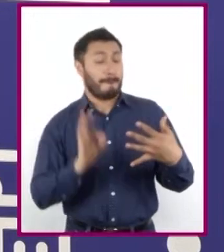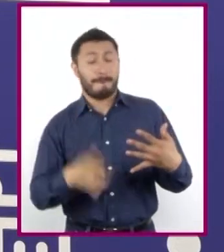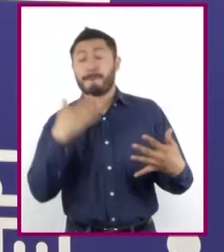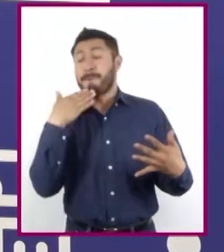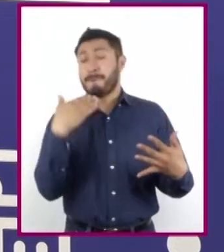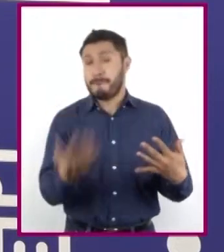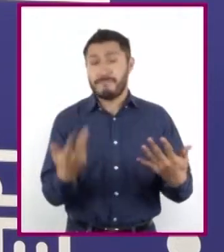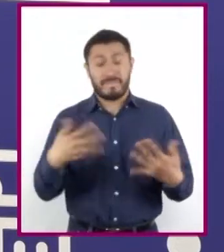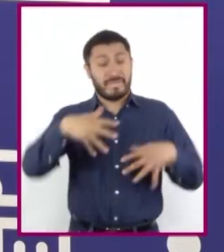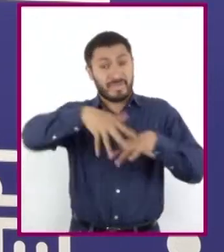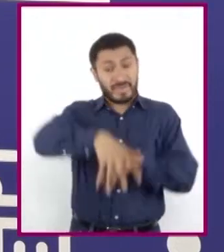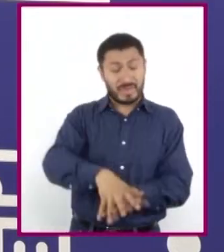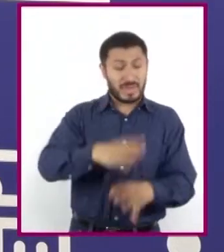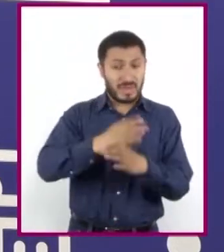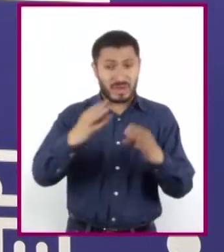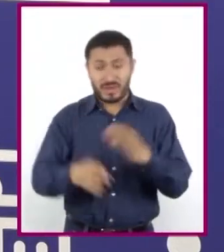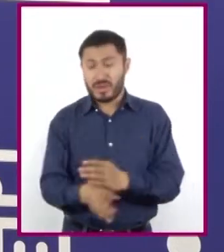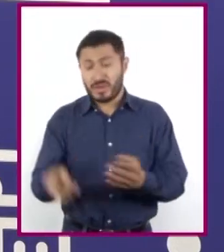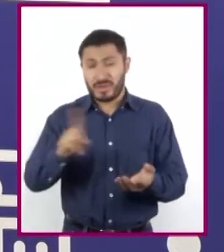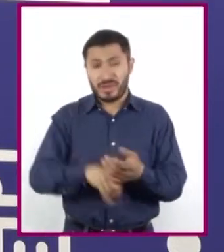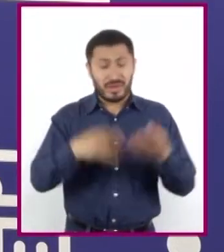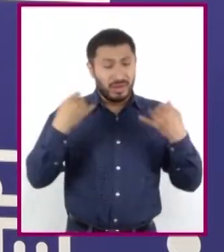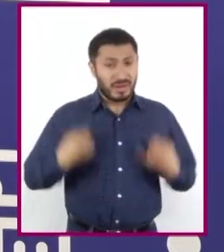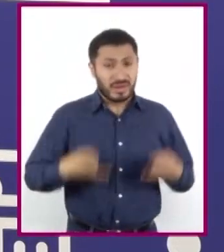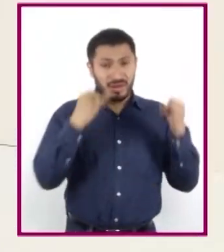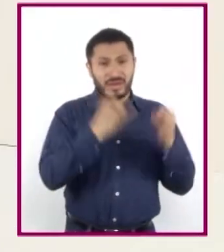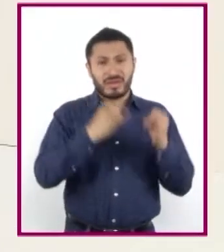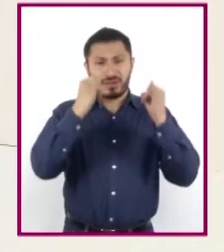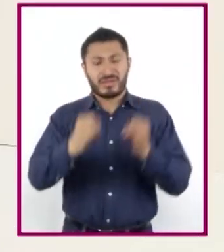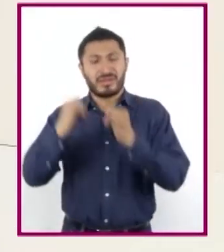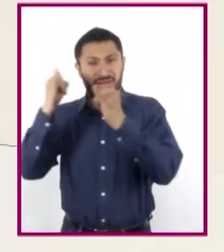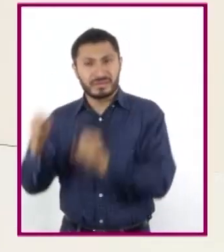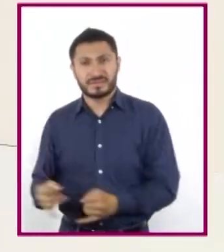las existencias individuales en la corriente colectiva de la vida.